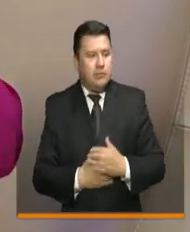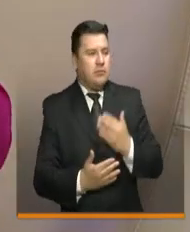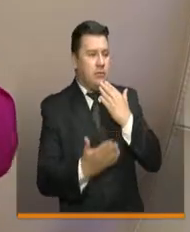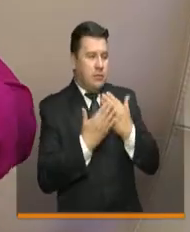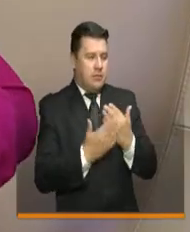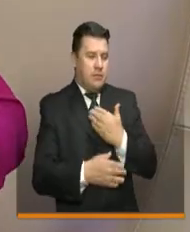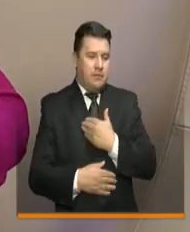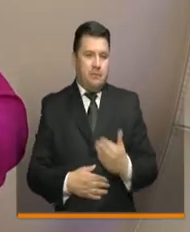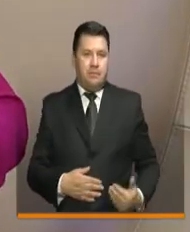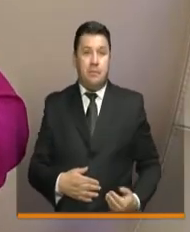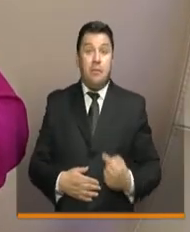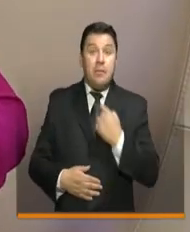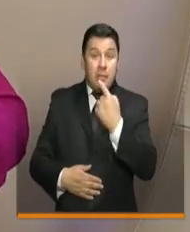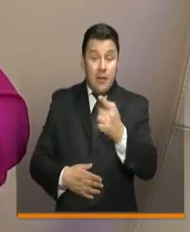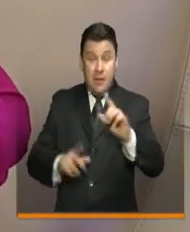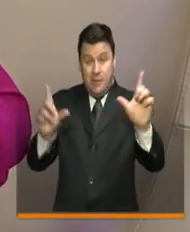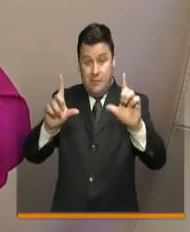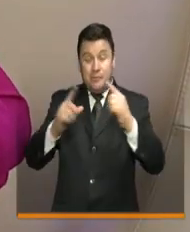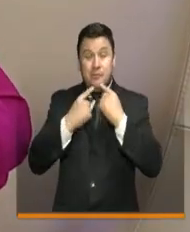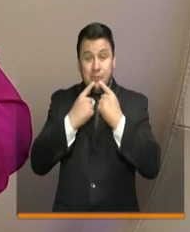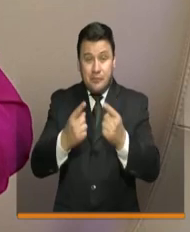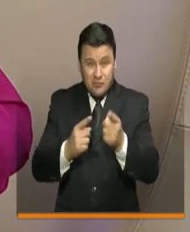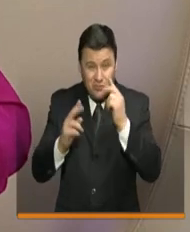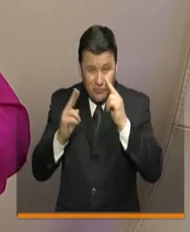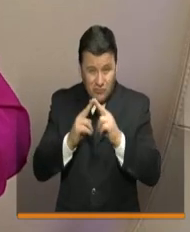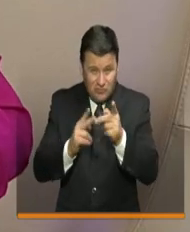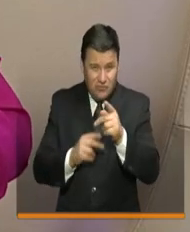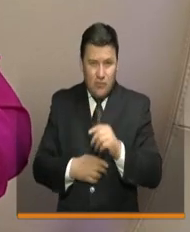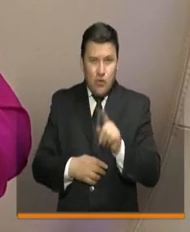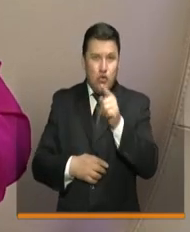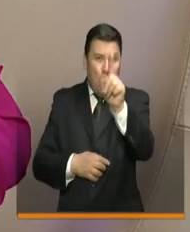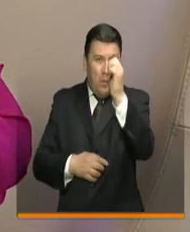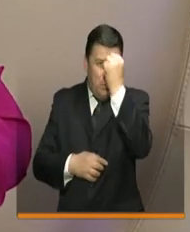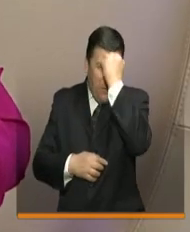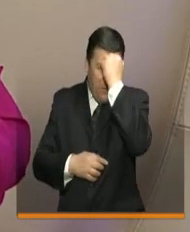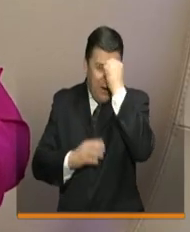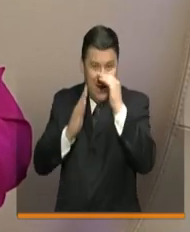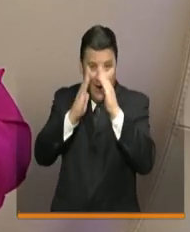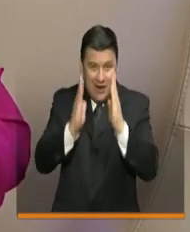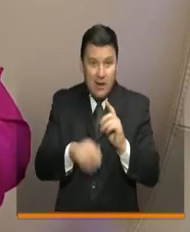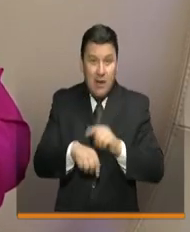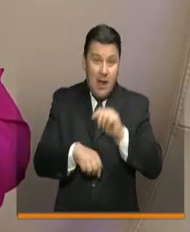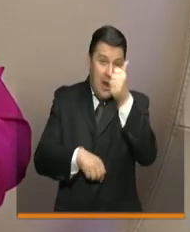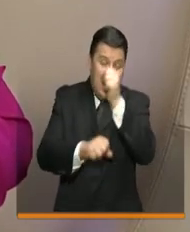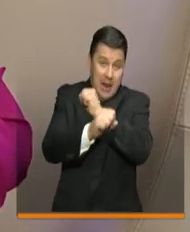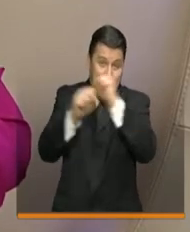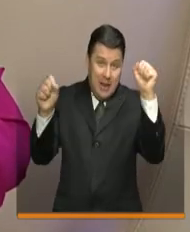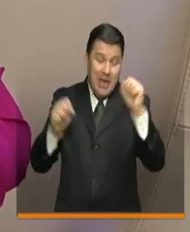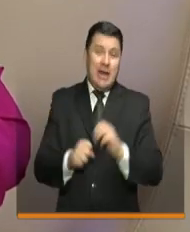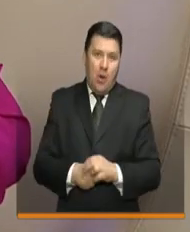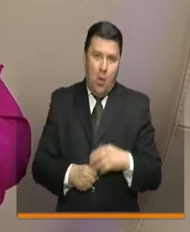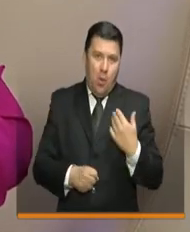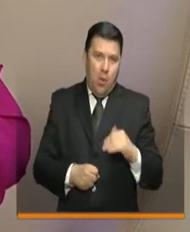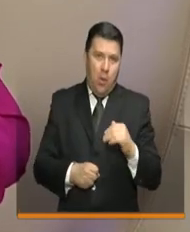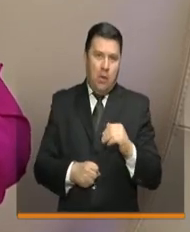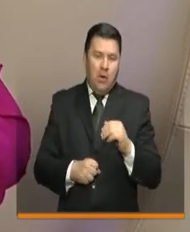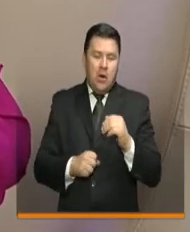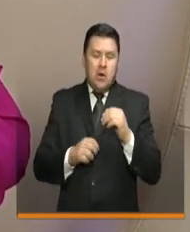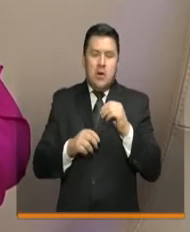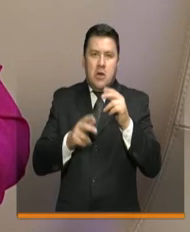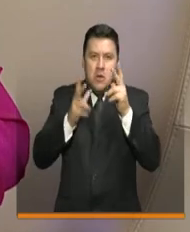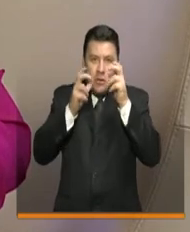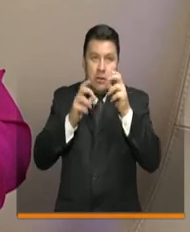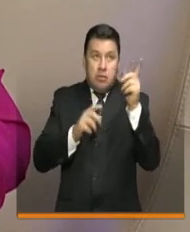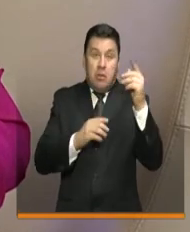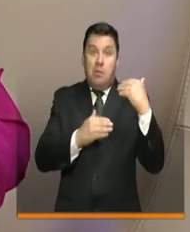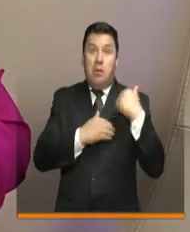presidente. Solo decirle a los televidentes, conocen el programa Tu Profe en Casa, presidente, es a las 10 de la mañana. Es el más alto rating. RTVC